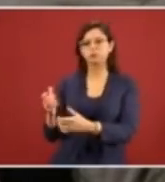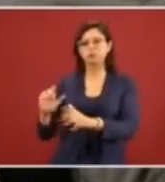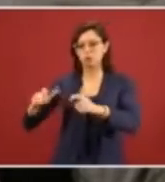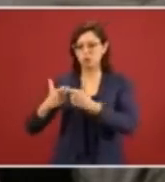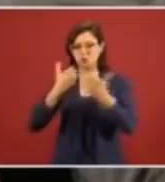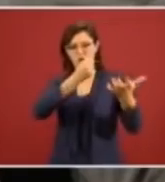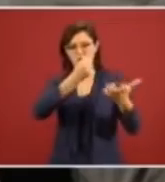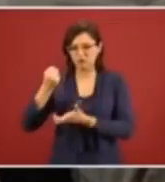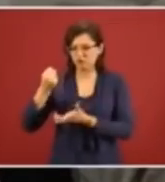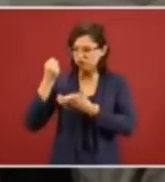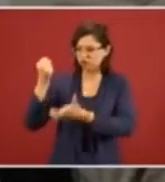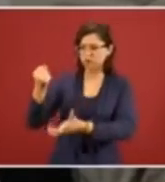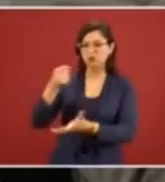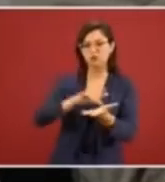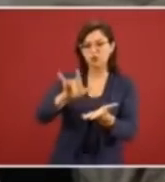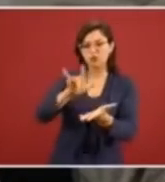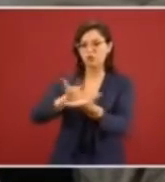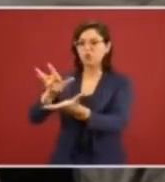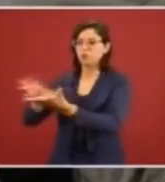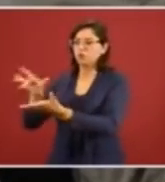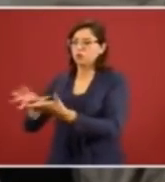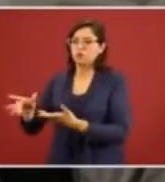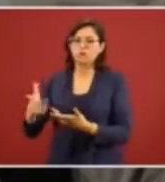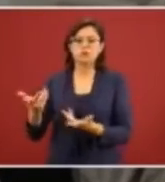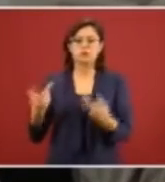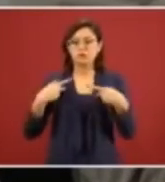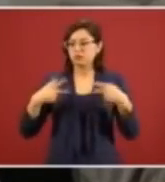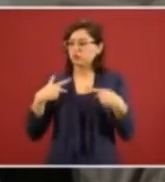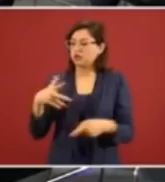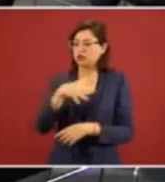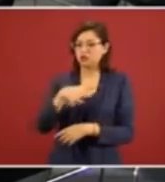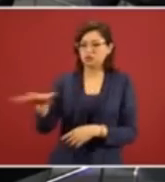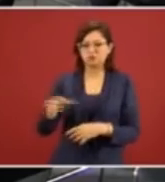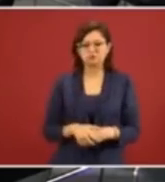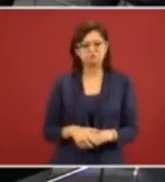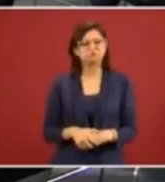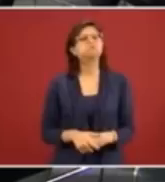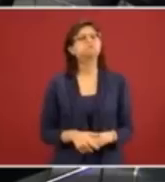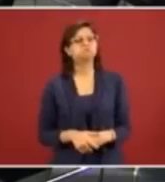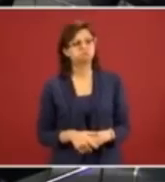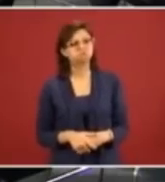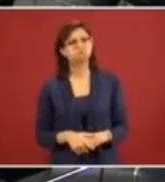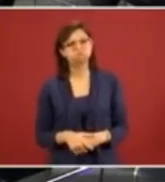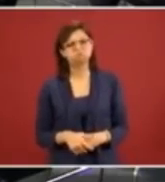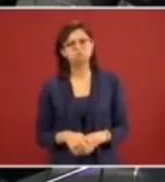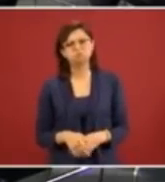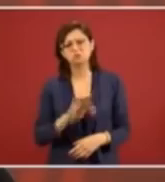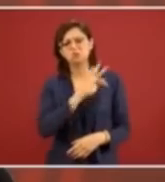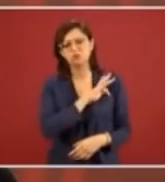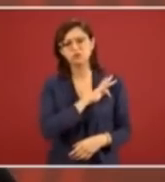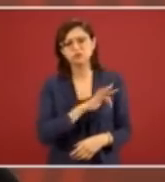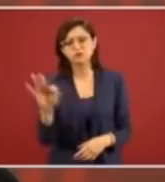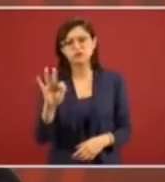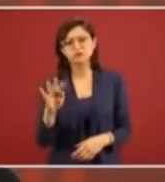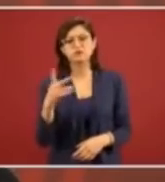crear un fondo y así se distribuye a la gente de abajo. Se puede, pero mire, al momento que